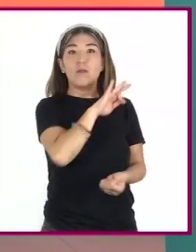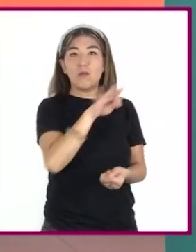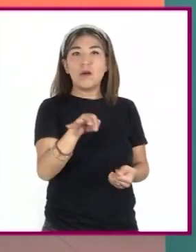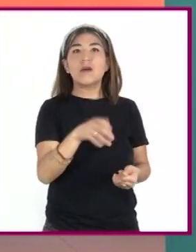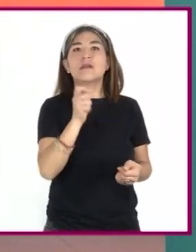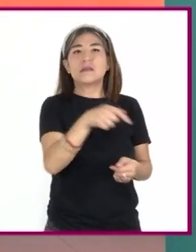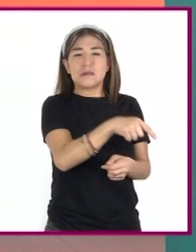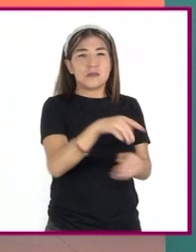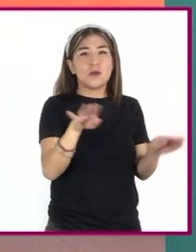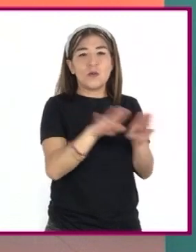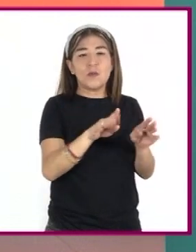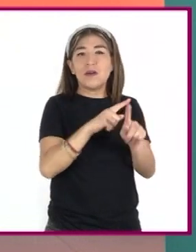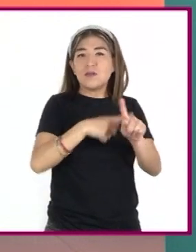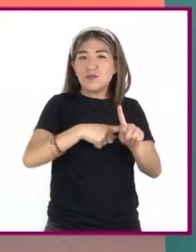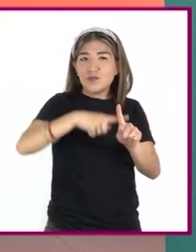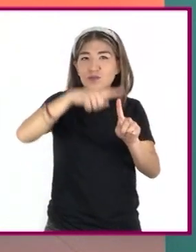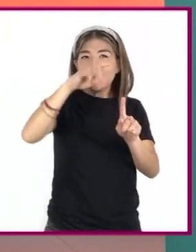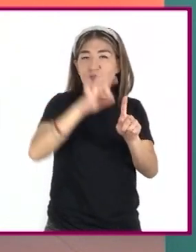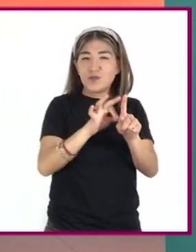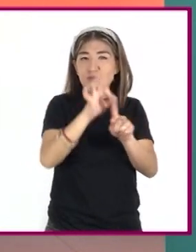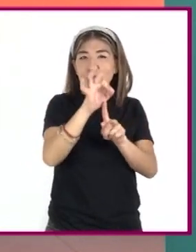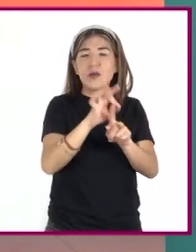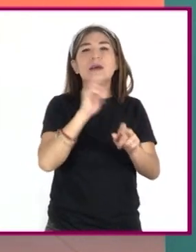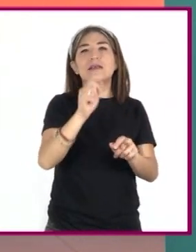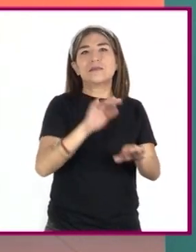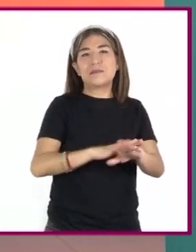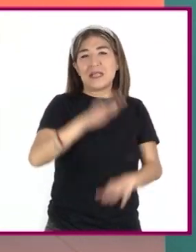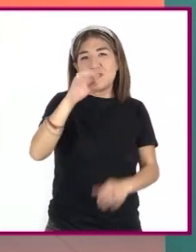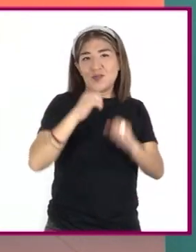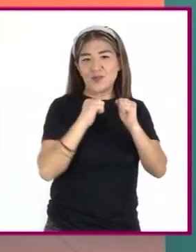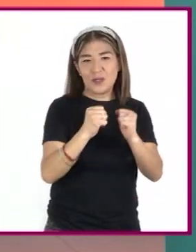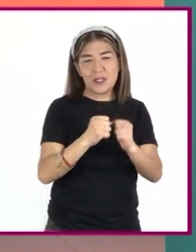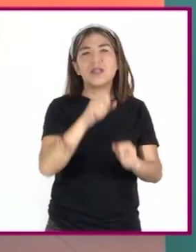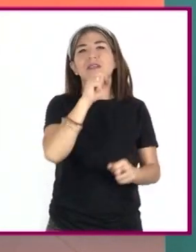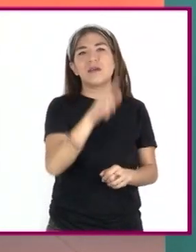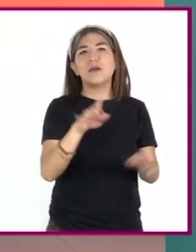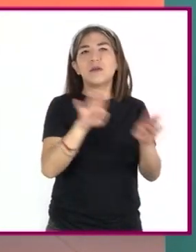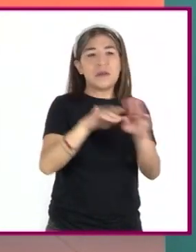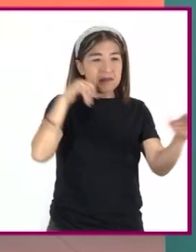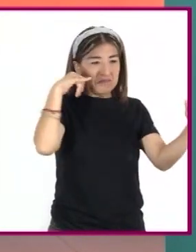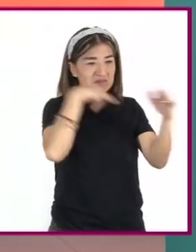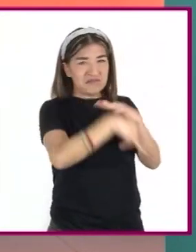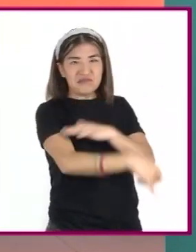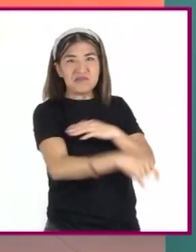temperaturas extremas, al igual que en profundidades insospechadas.